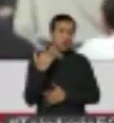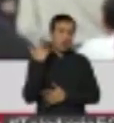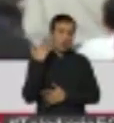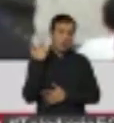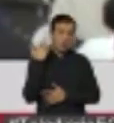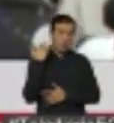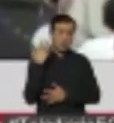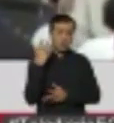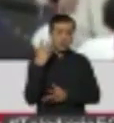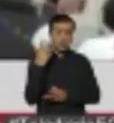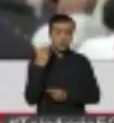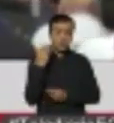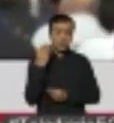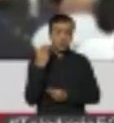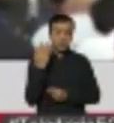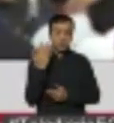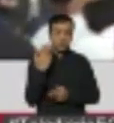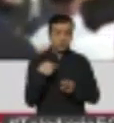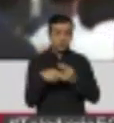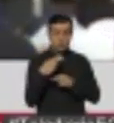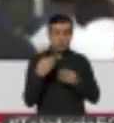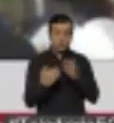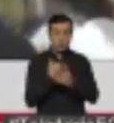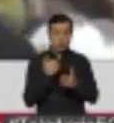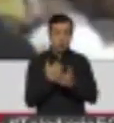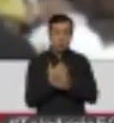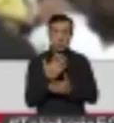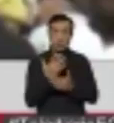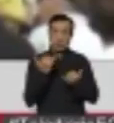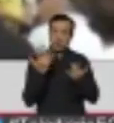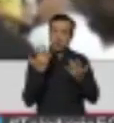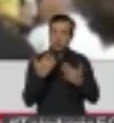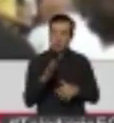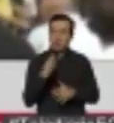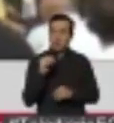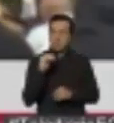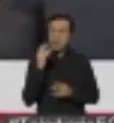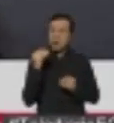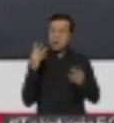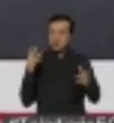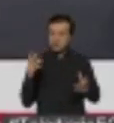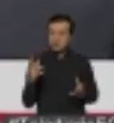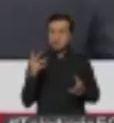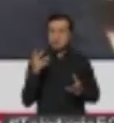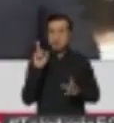había tantos actores del ecosistema de innovación como hay ahora. En términos de inversión